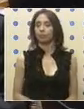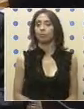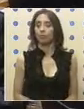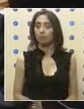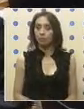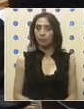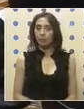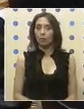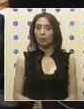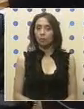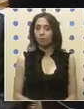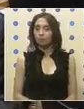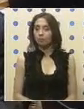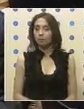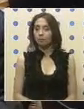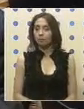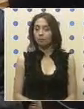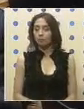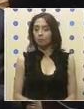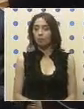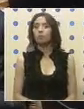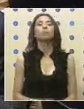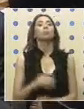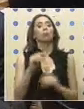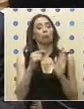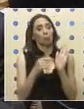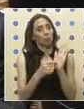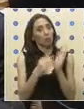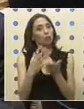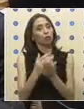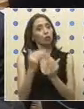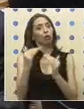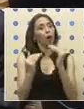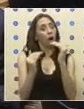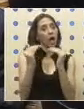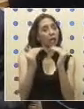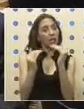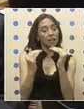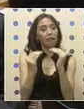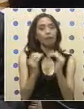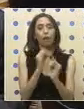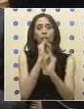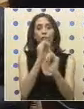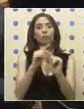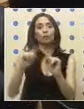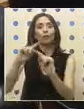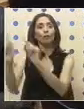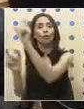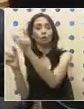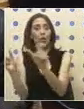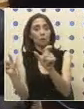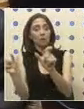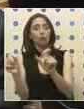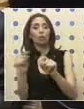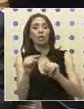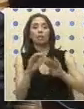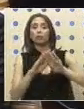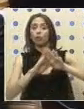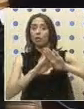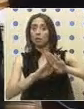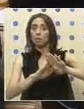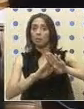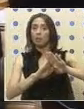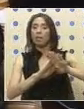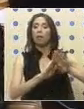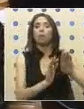Creo que se logró un equilibrio razonable en materia de información con datos de terceros, de manera tal de impedir que por la vía de